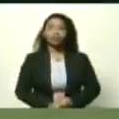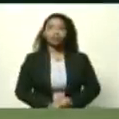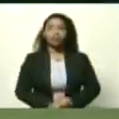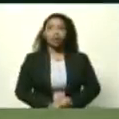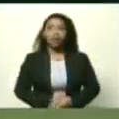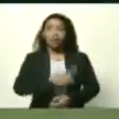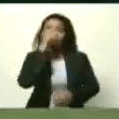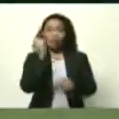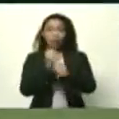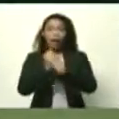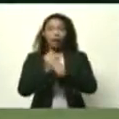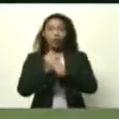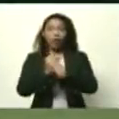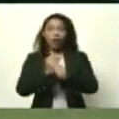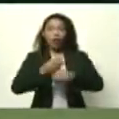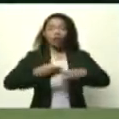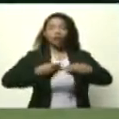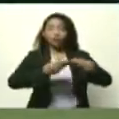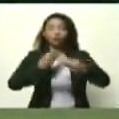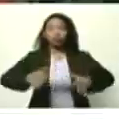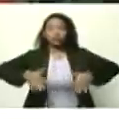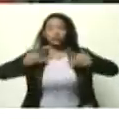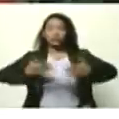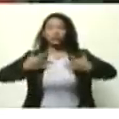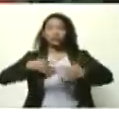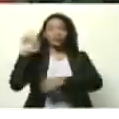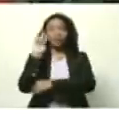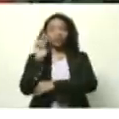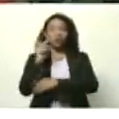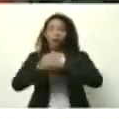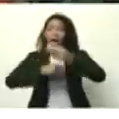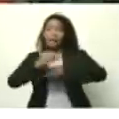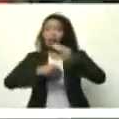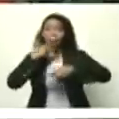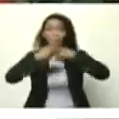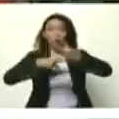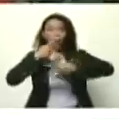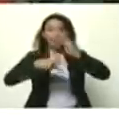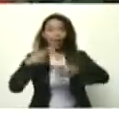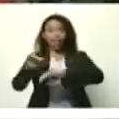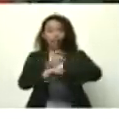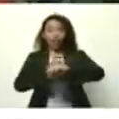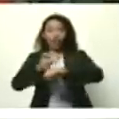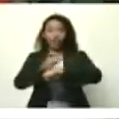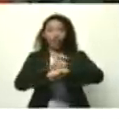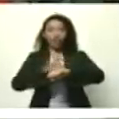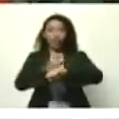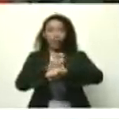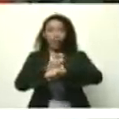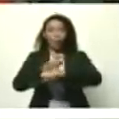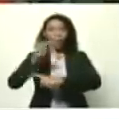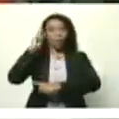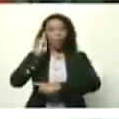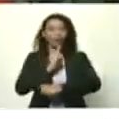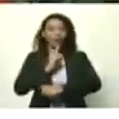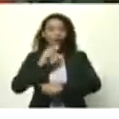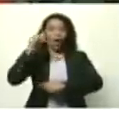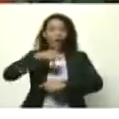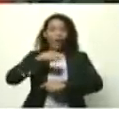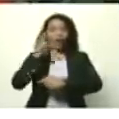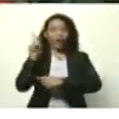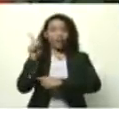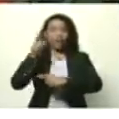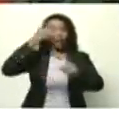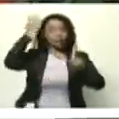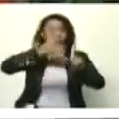el esparcimiento del venezolano está garantizado a través de las políticas del gobierno bolivariano. En eso ha sido una